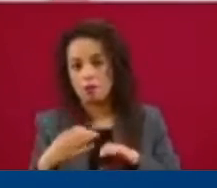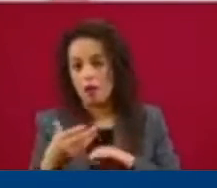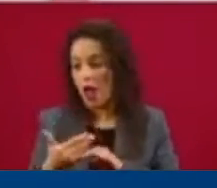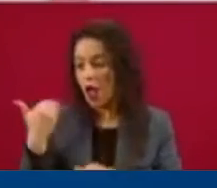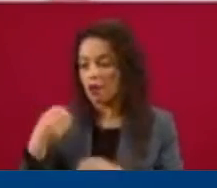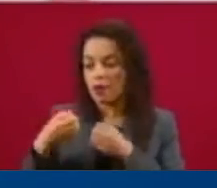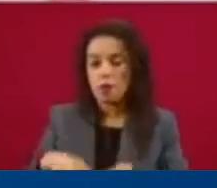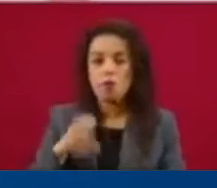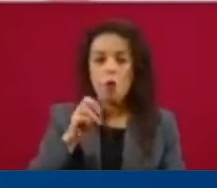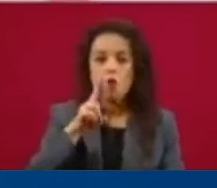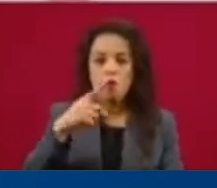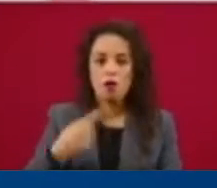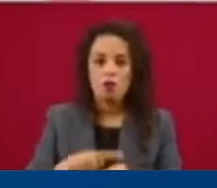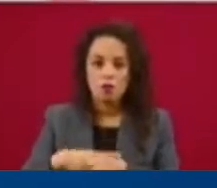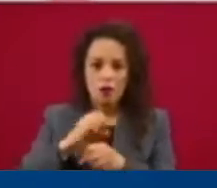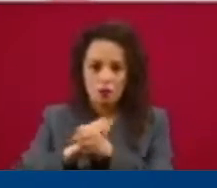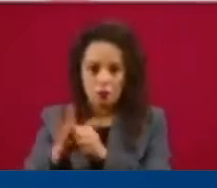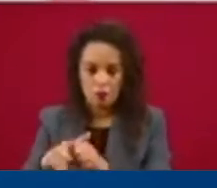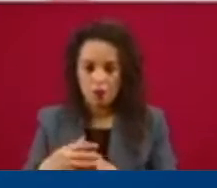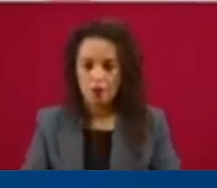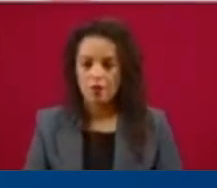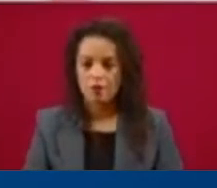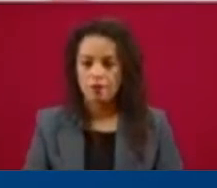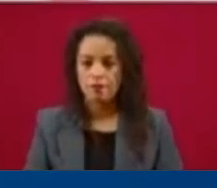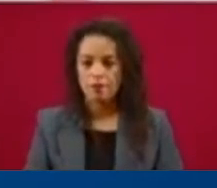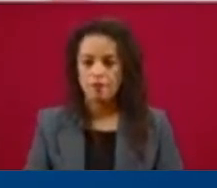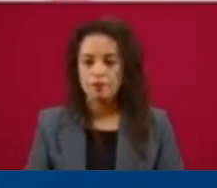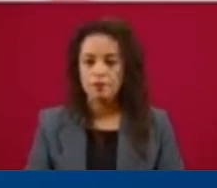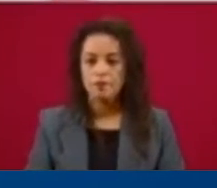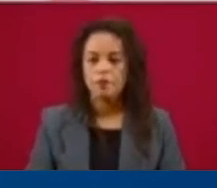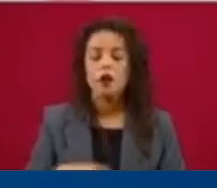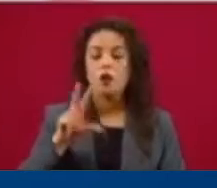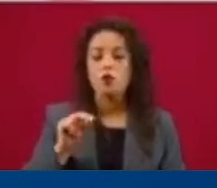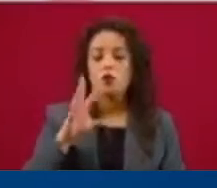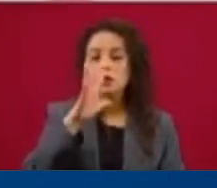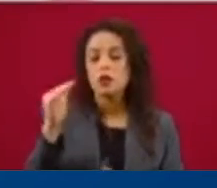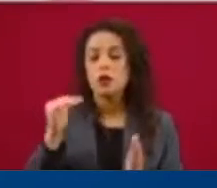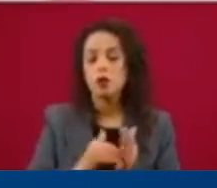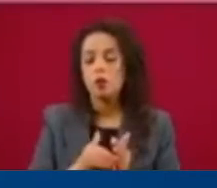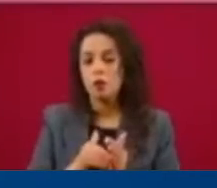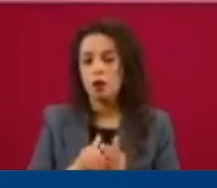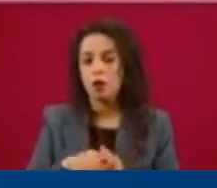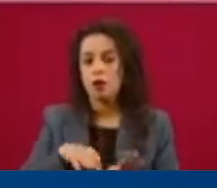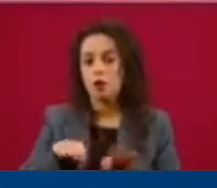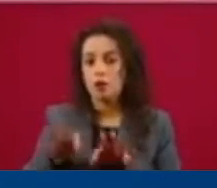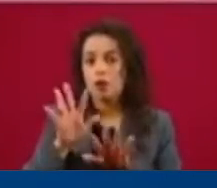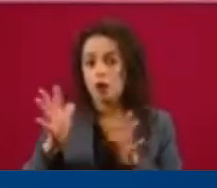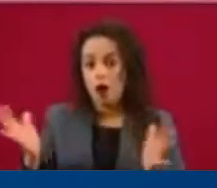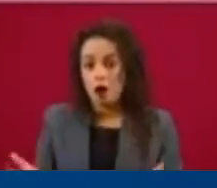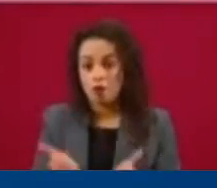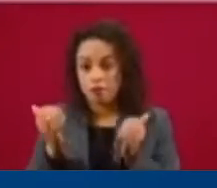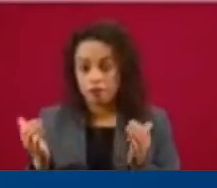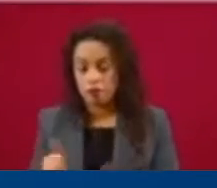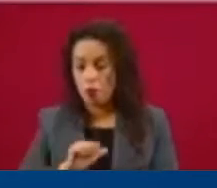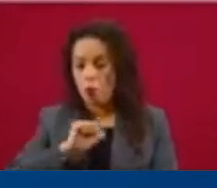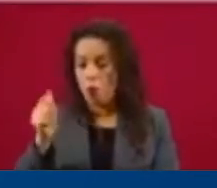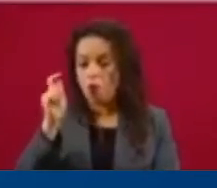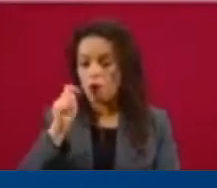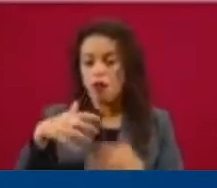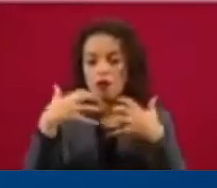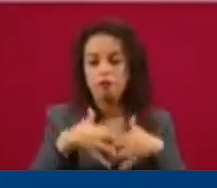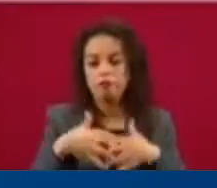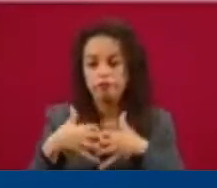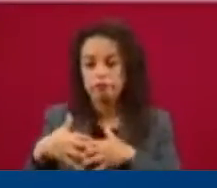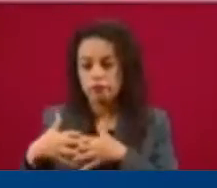radica con el tiempo que se le dedica al tema evidentemente con conferencias mañaneras de tres horas sino con la falta de profesionalismo